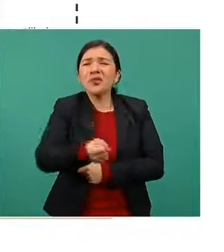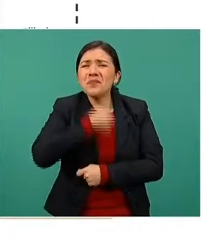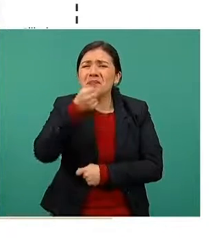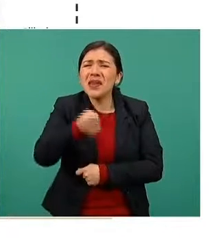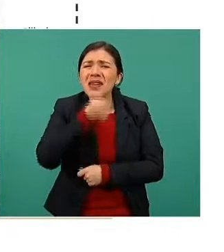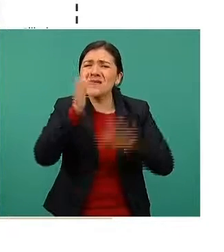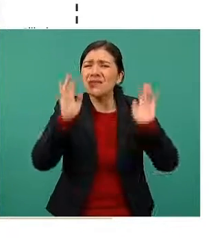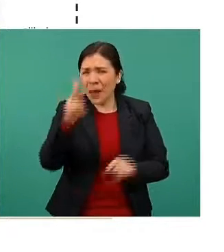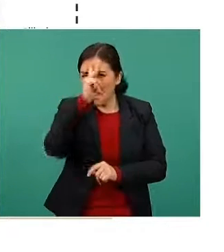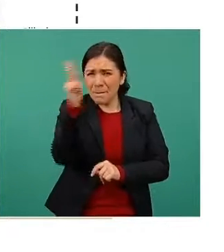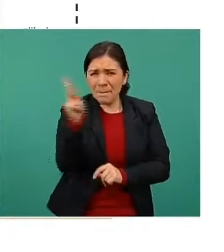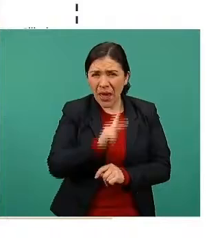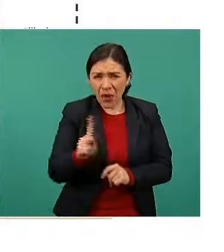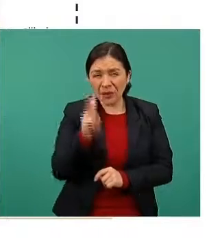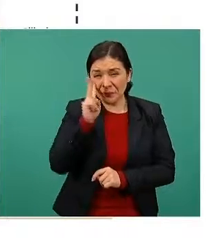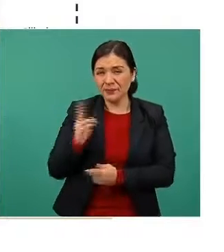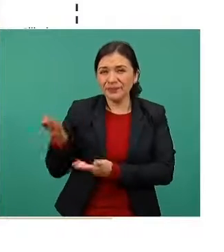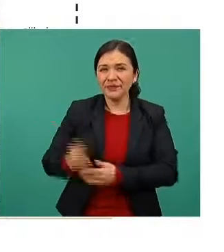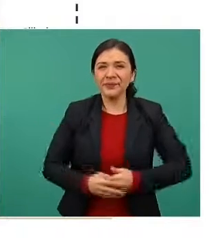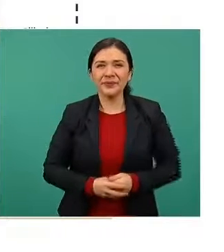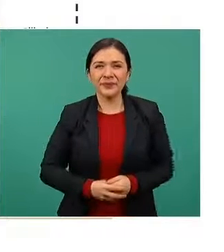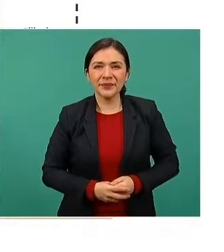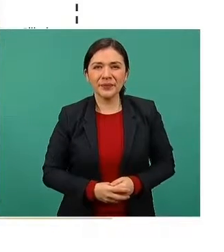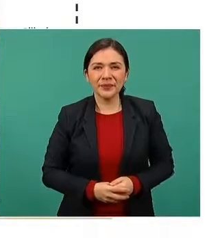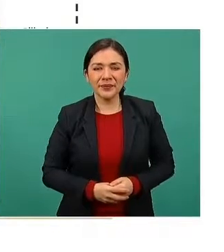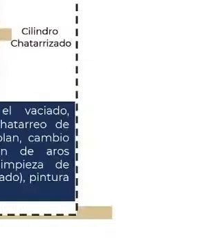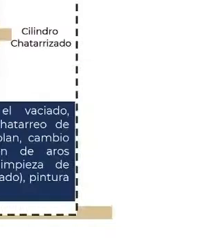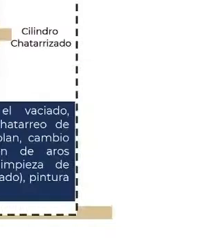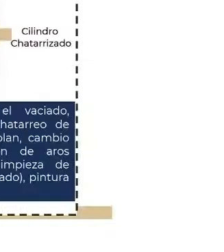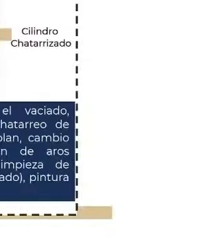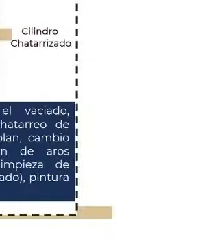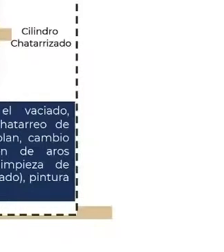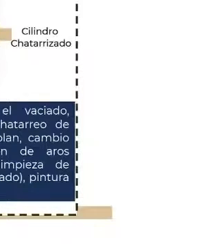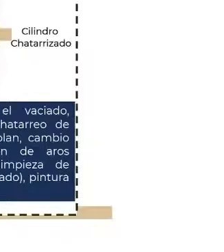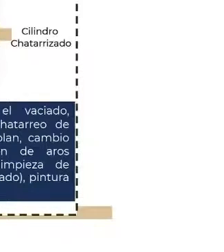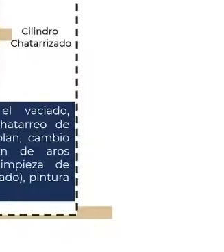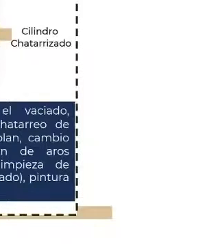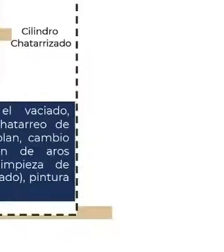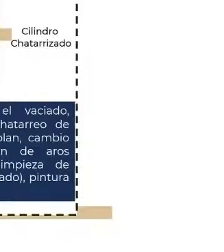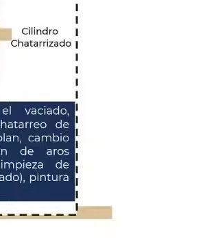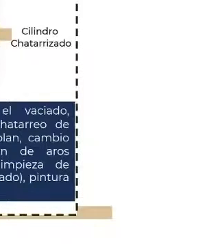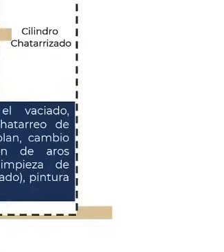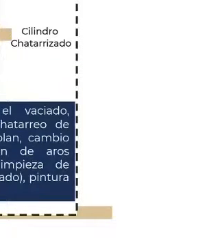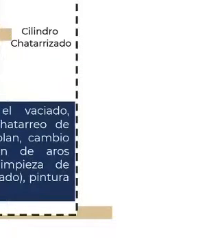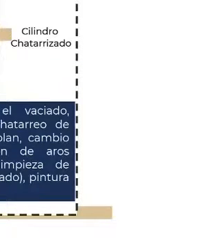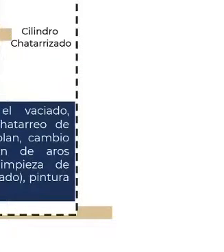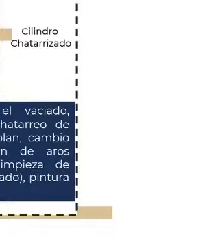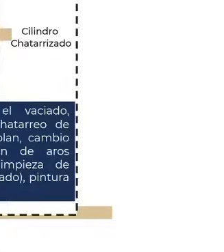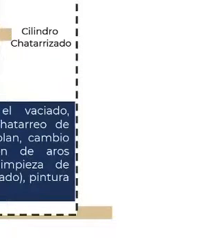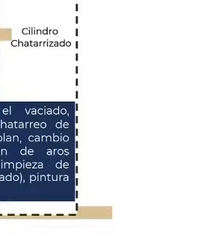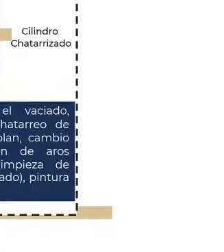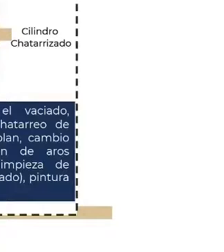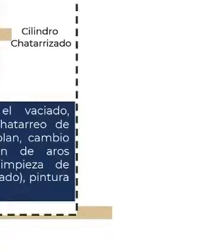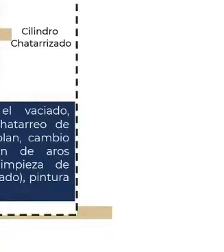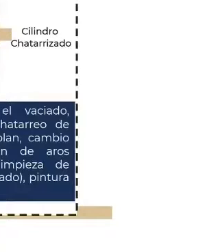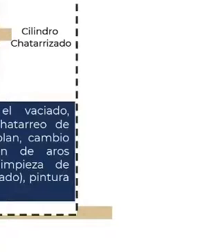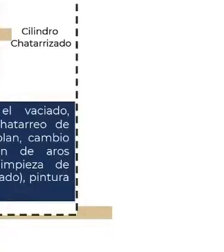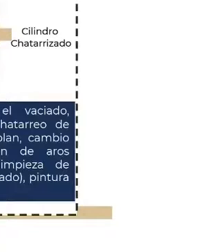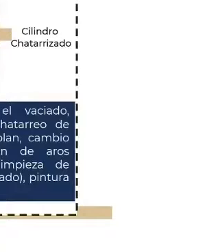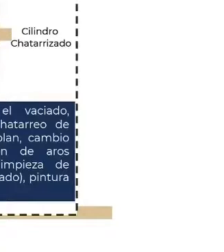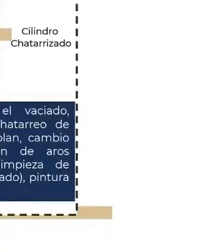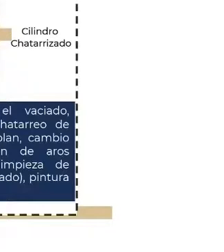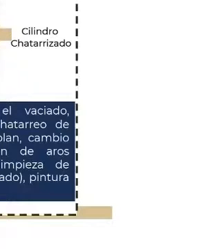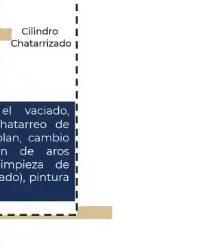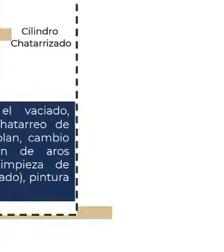los chatarrizamos para sacarlos del mercado. Aproximadamente el 60% de los cilindros que